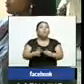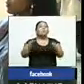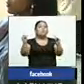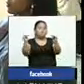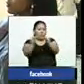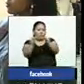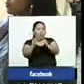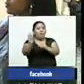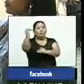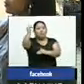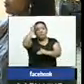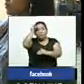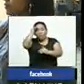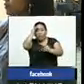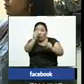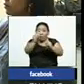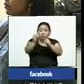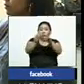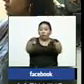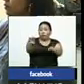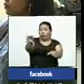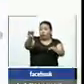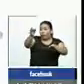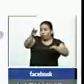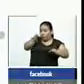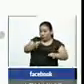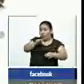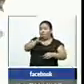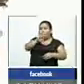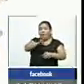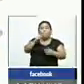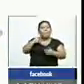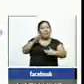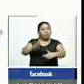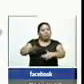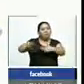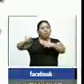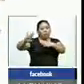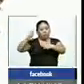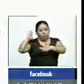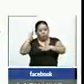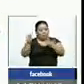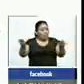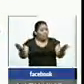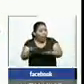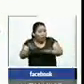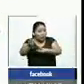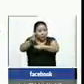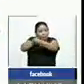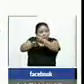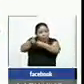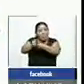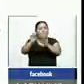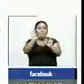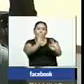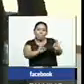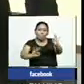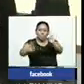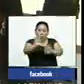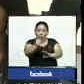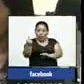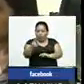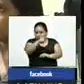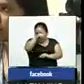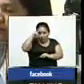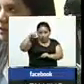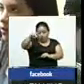tiempo, sabe que alcanzar la certificación B es un compromiso para seguir innovando la forma de hacer negocios y mejorar el desempeño